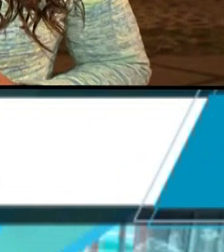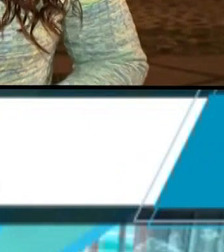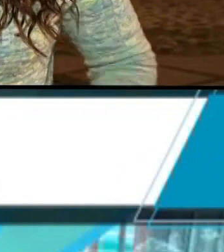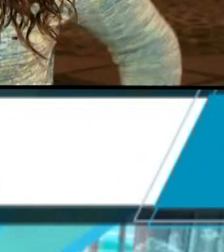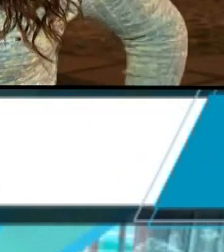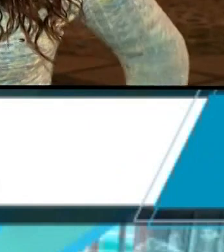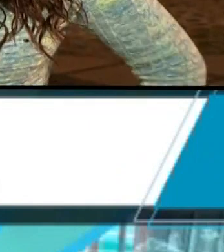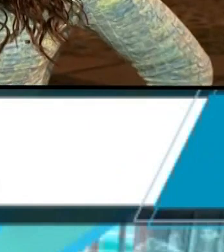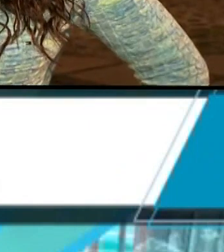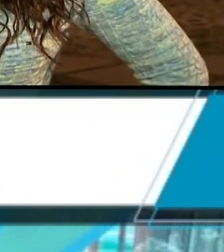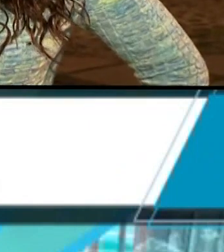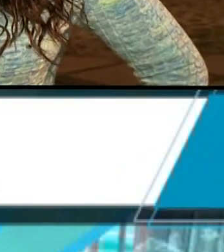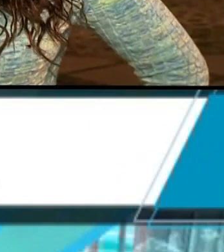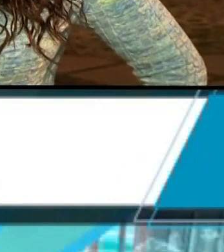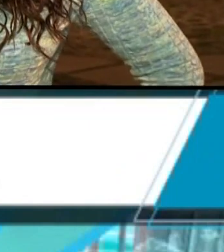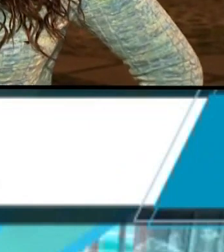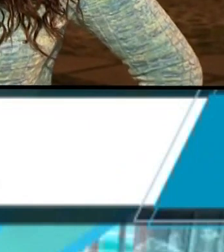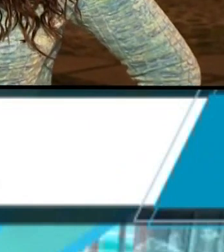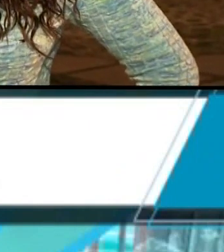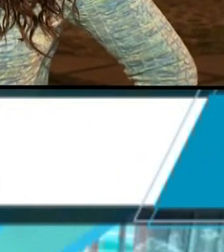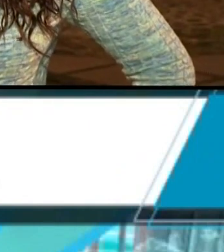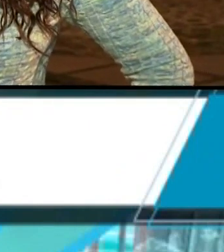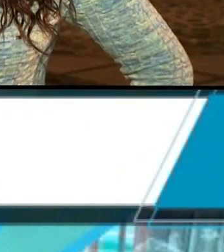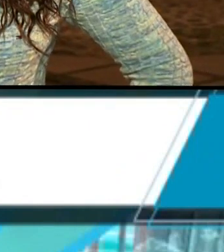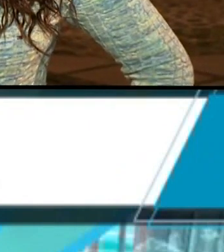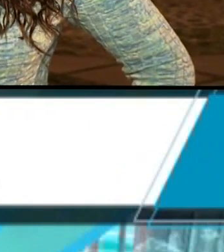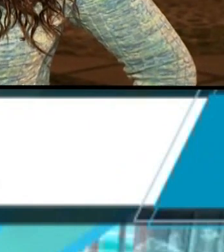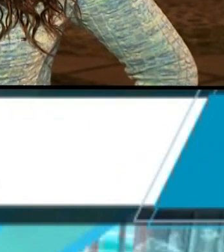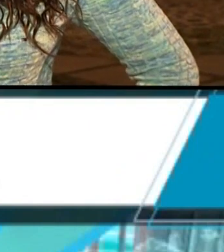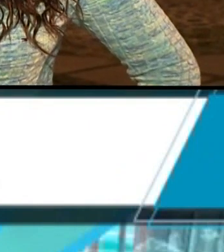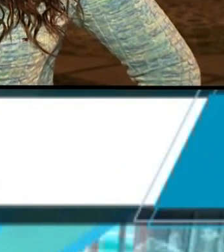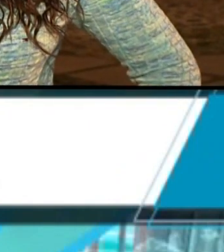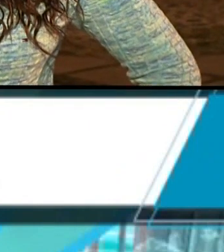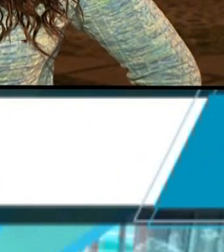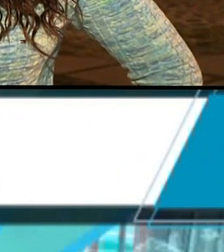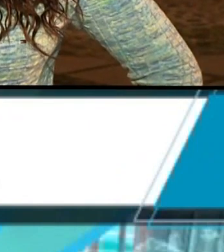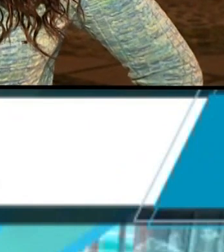vivo la Asamblea Legislativa. Adelante, Melanie.